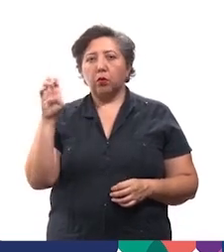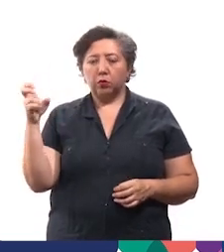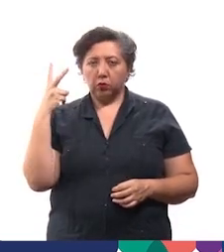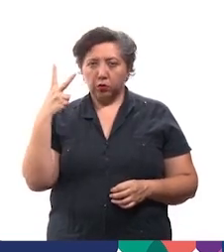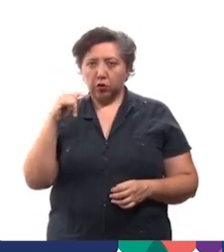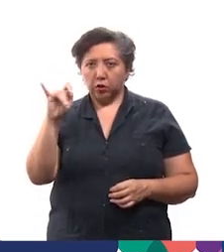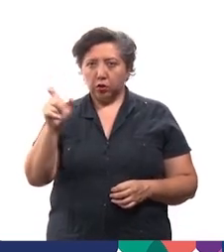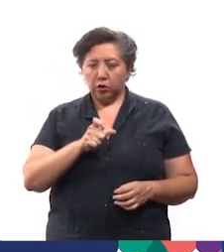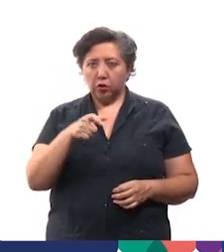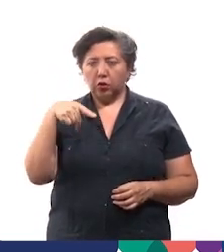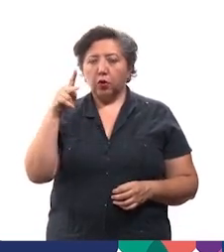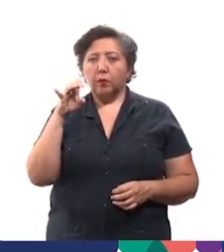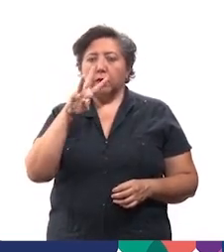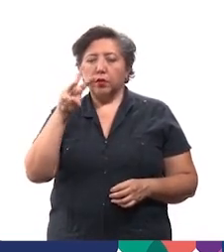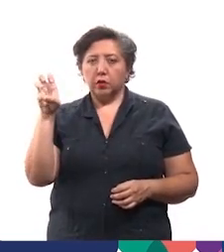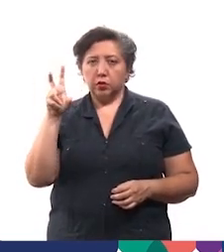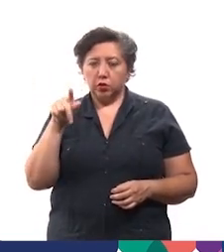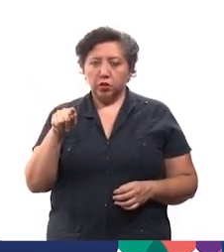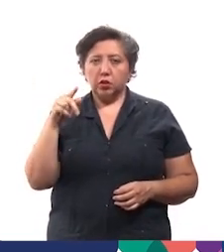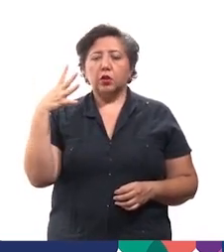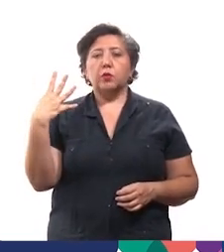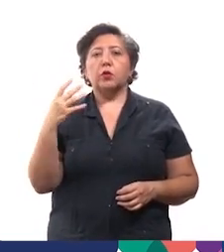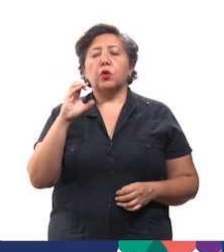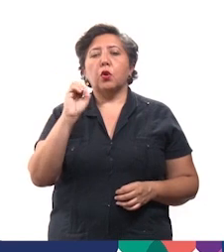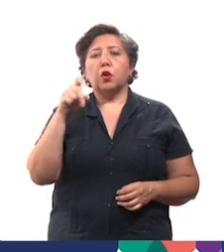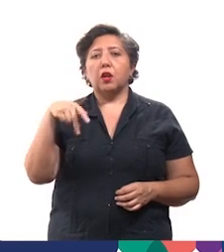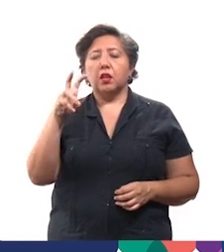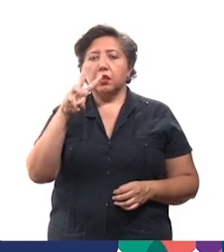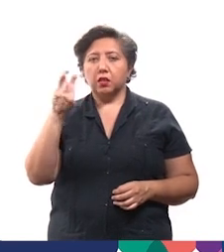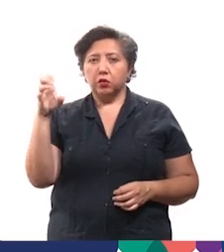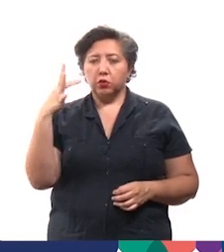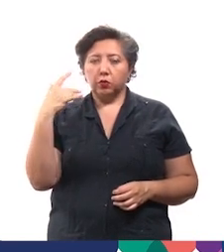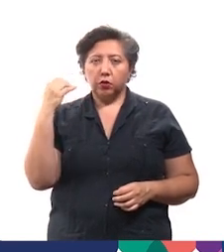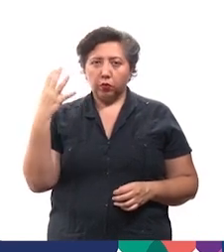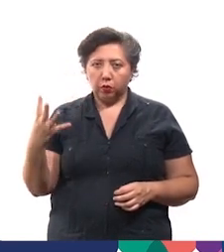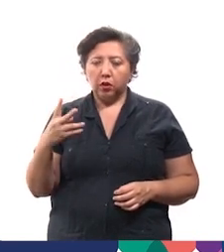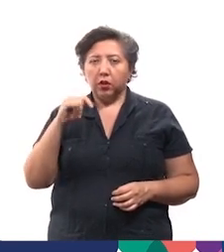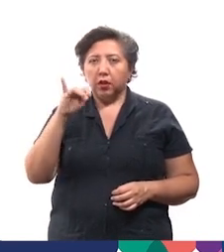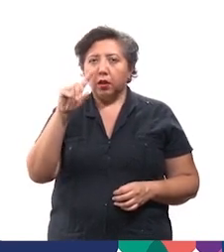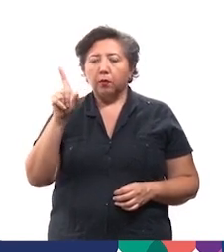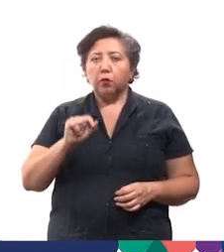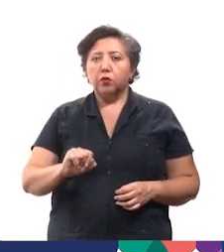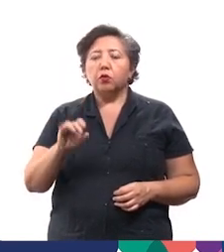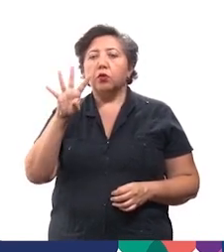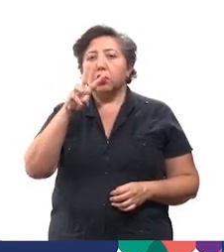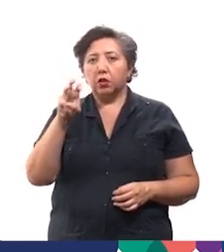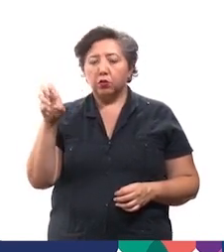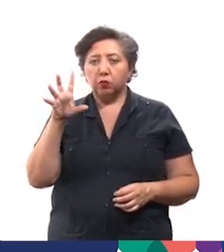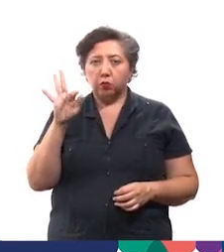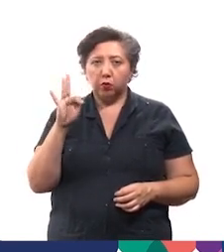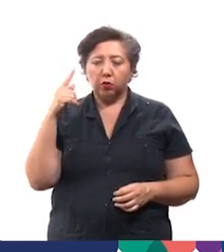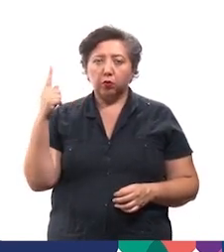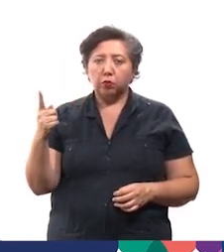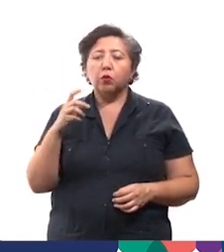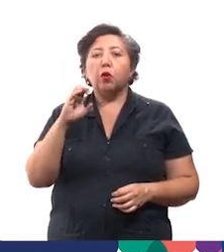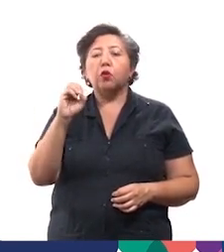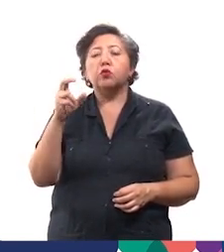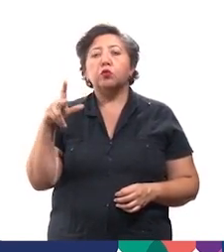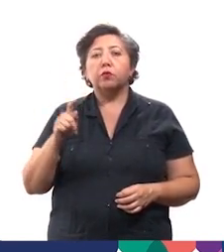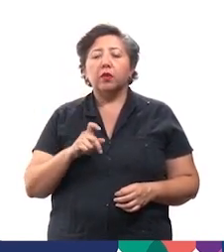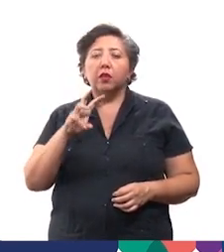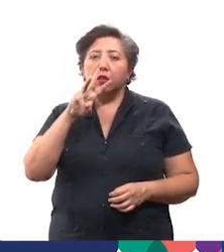402, Tixcocop, 374, Concal, 354, Temozón, 341,